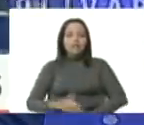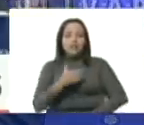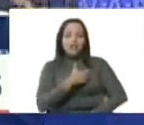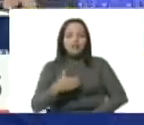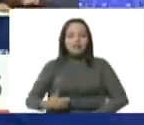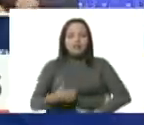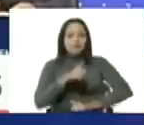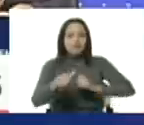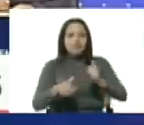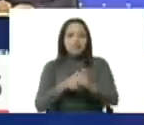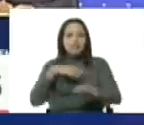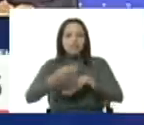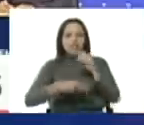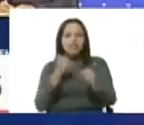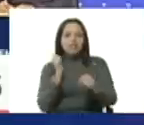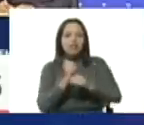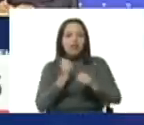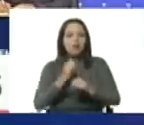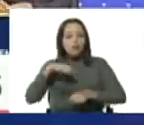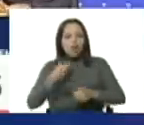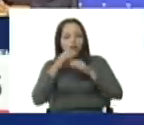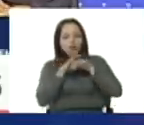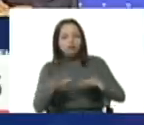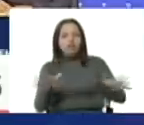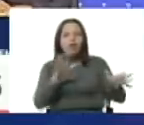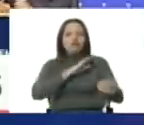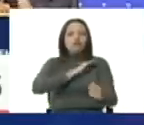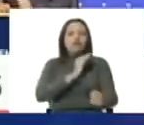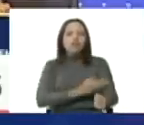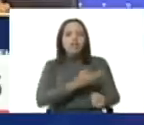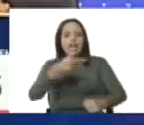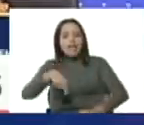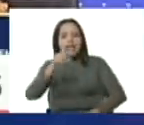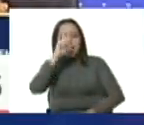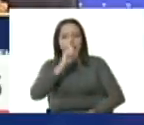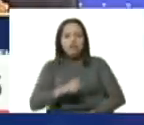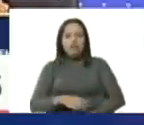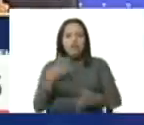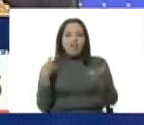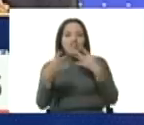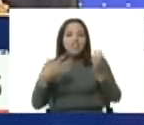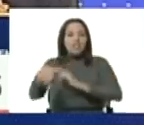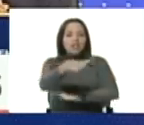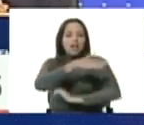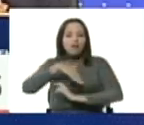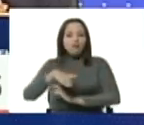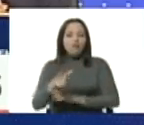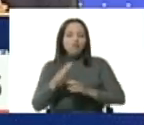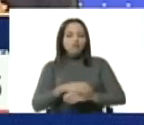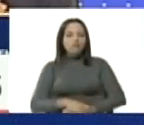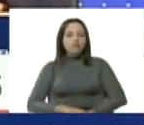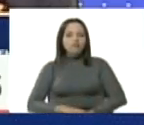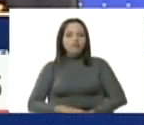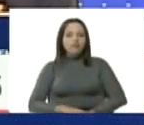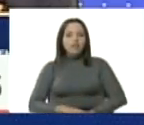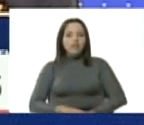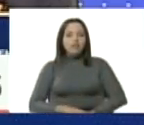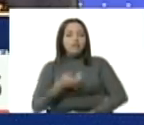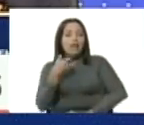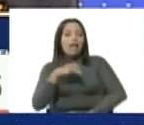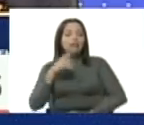tarea, para expandir y fortalecer este año las ferias del campo soberano, que son las